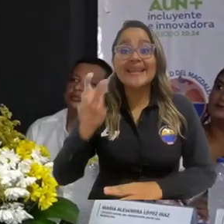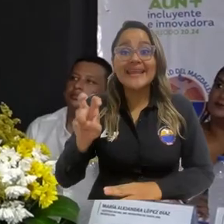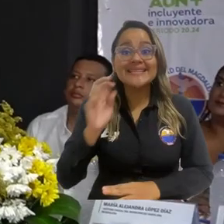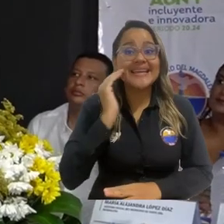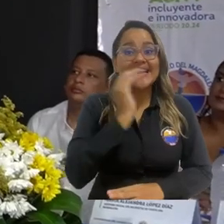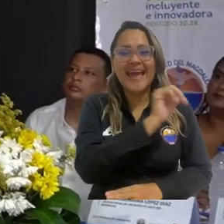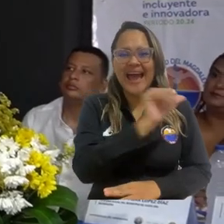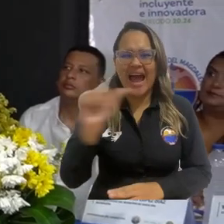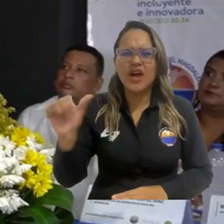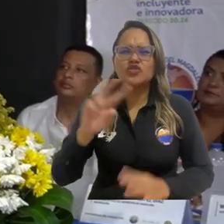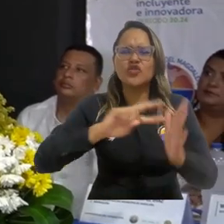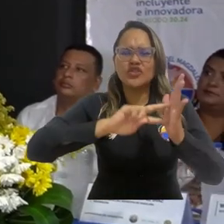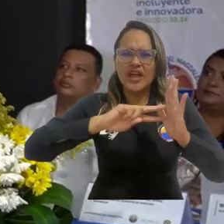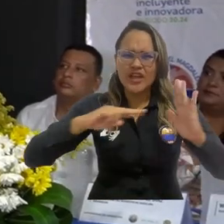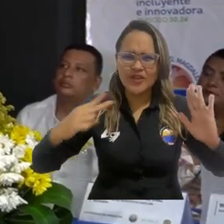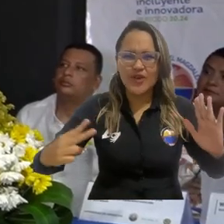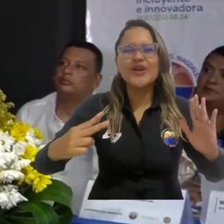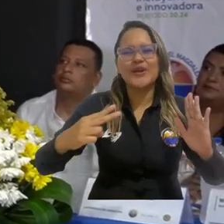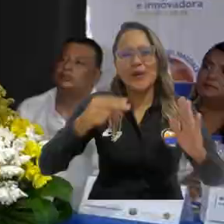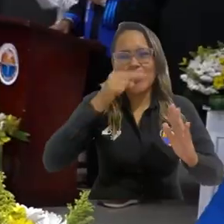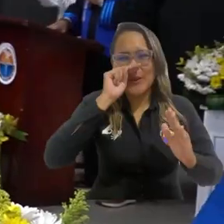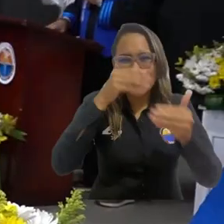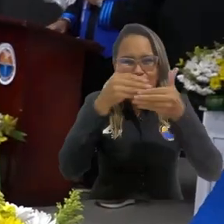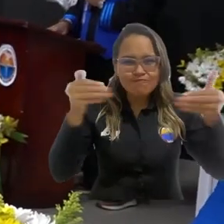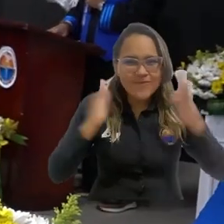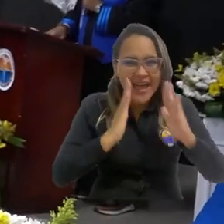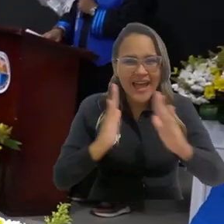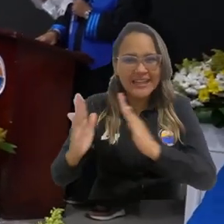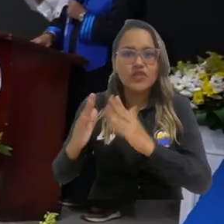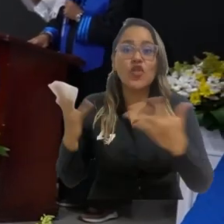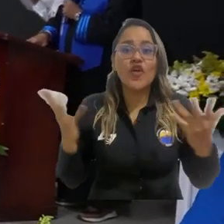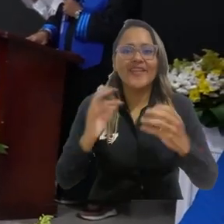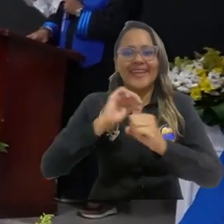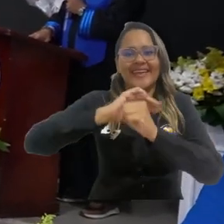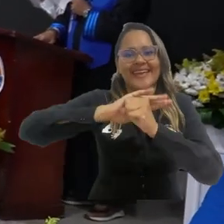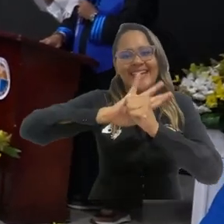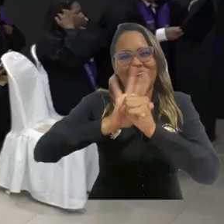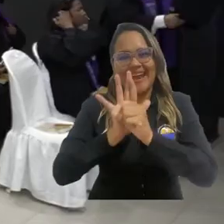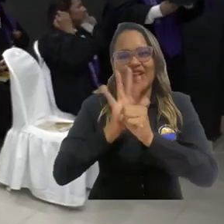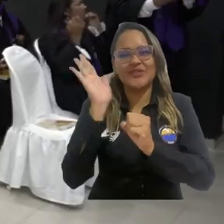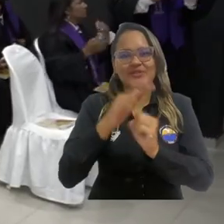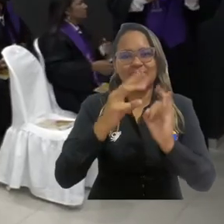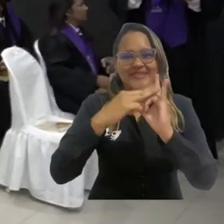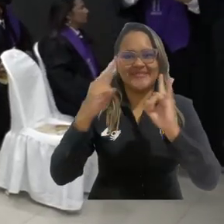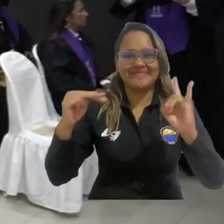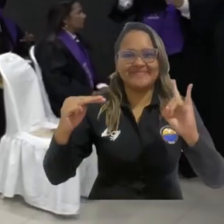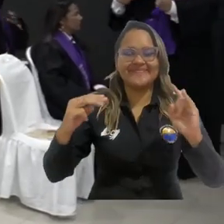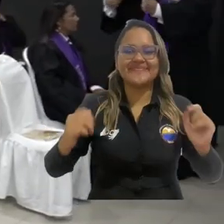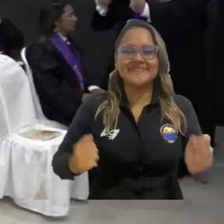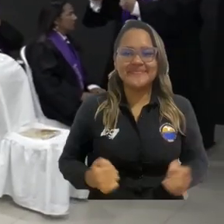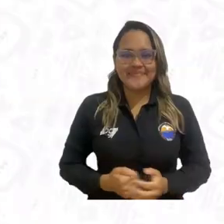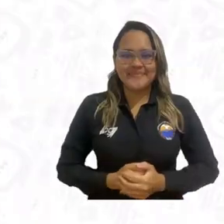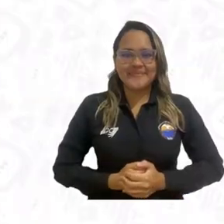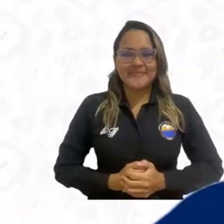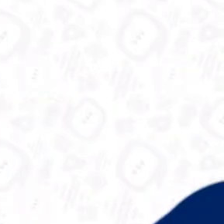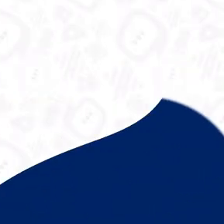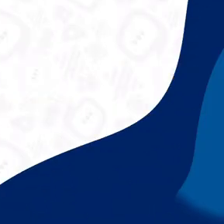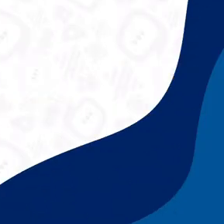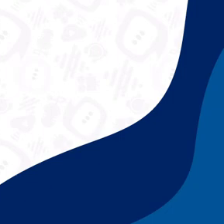como tecnólogas en atención integral a la primera infancia a través del Centro para la Regionalización de la Educación y las Oportunidades,